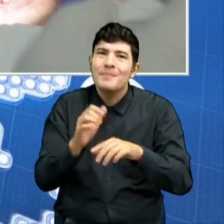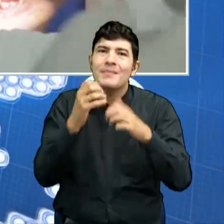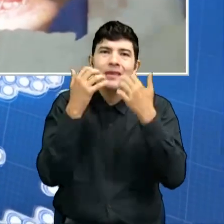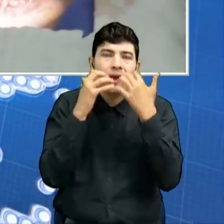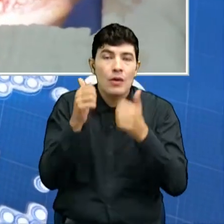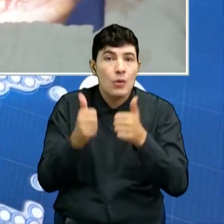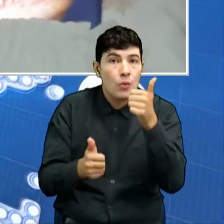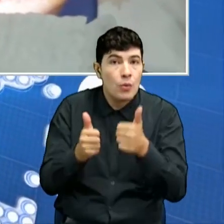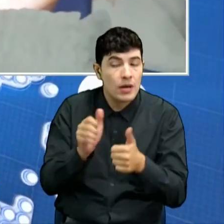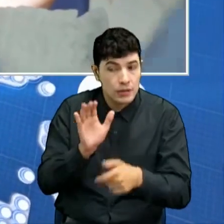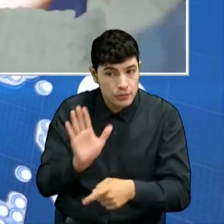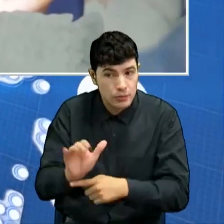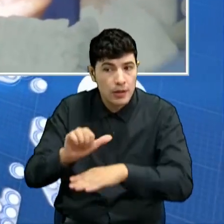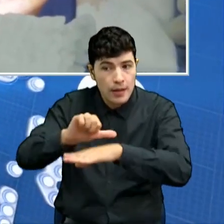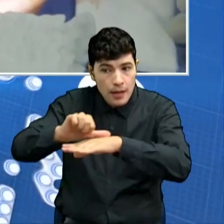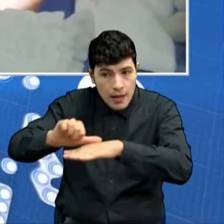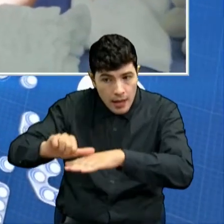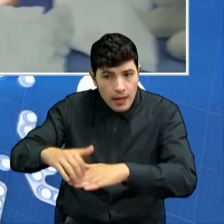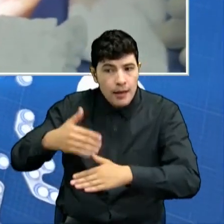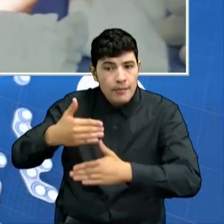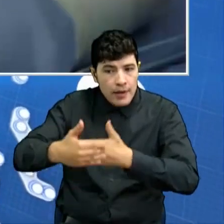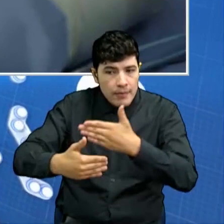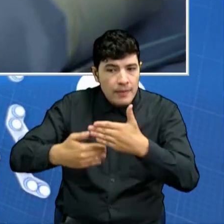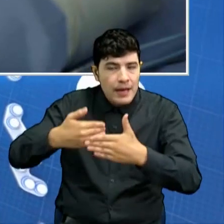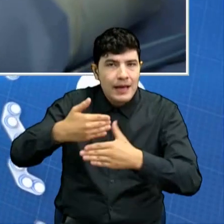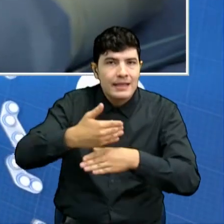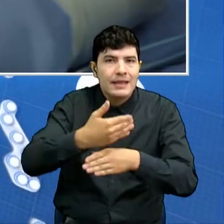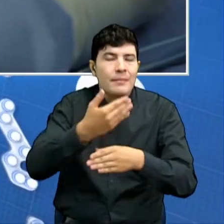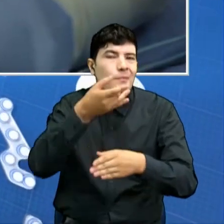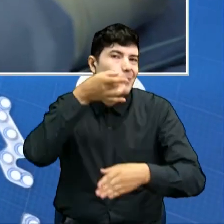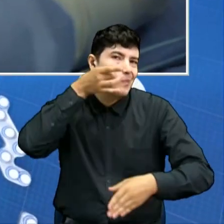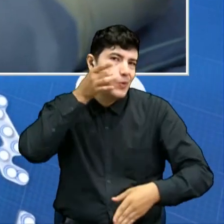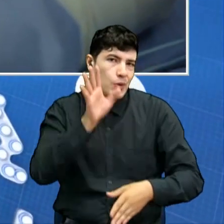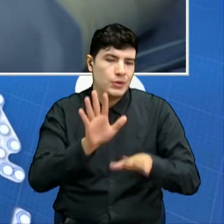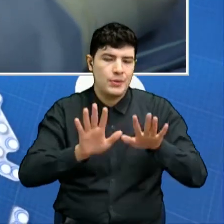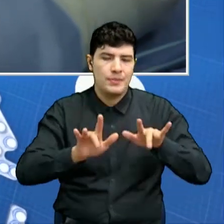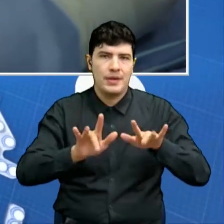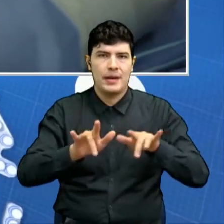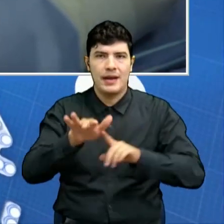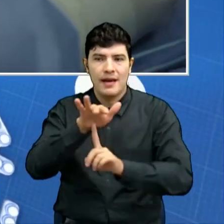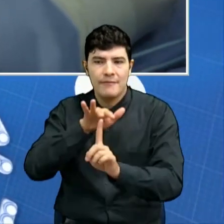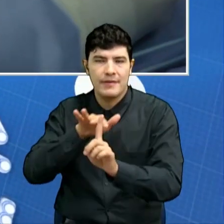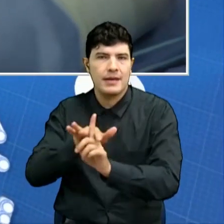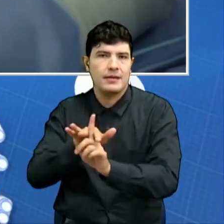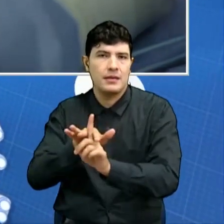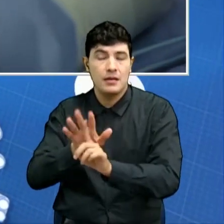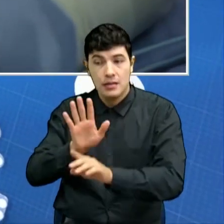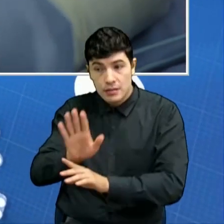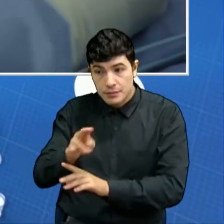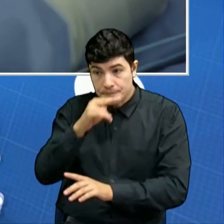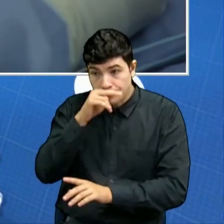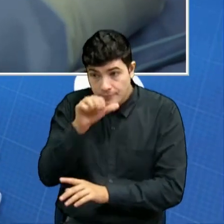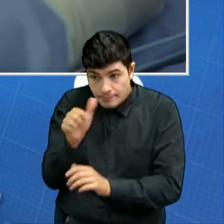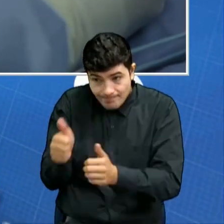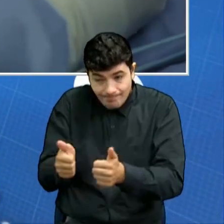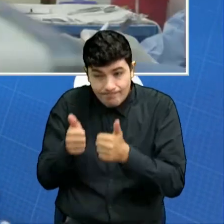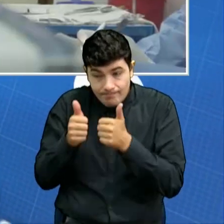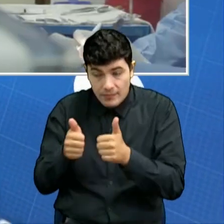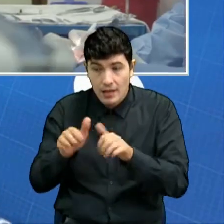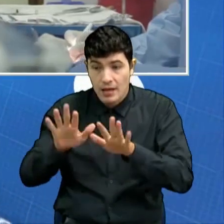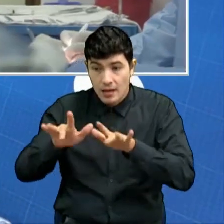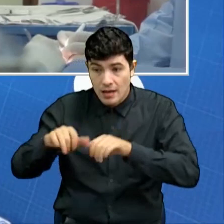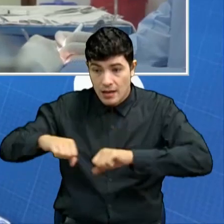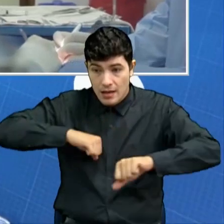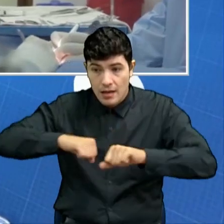nervios expuestos y cuando nacen pueden nacer sin mover las piernas. Si tienen la fortuna de mover las piernas aún cuando nacen,